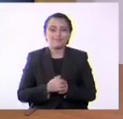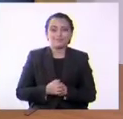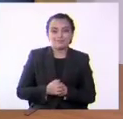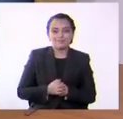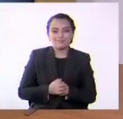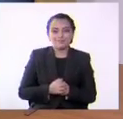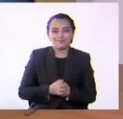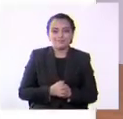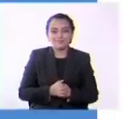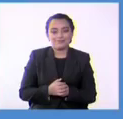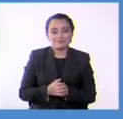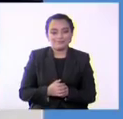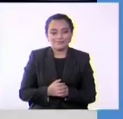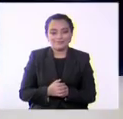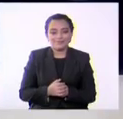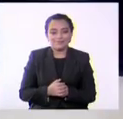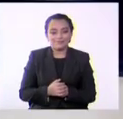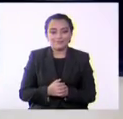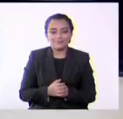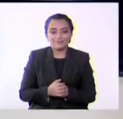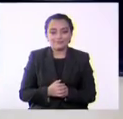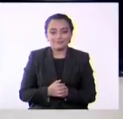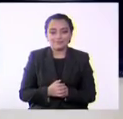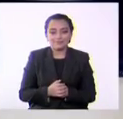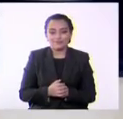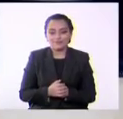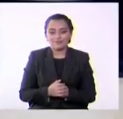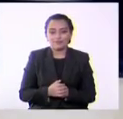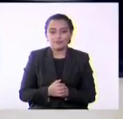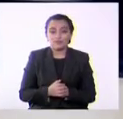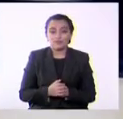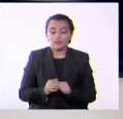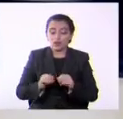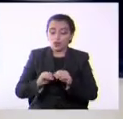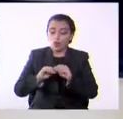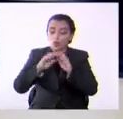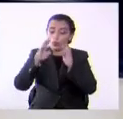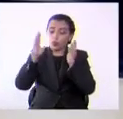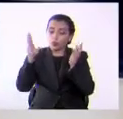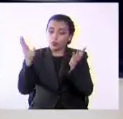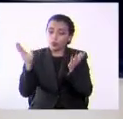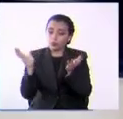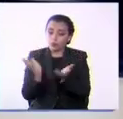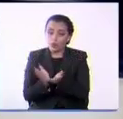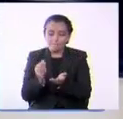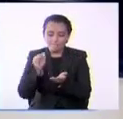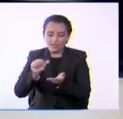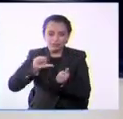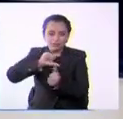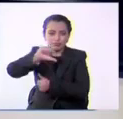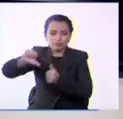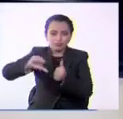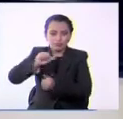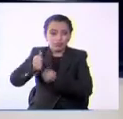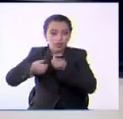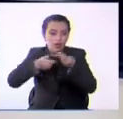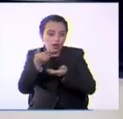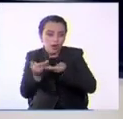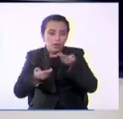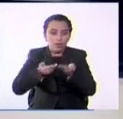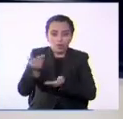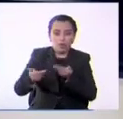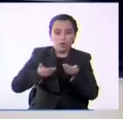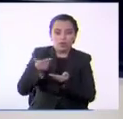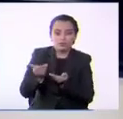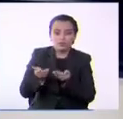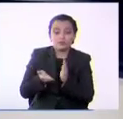vamos. Con el auge de la globalización se han expandido los mercados y con ello la demanda de más